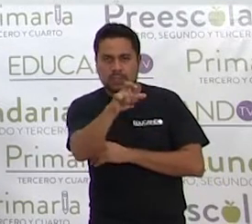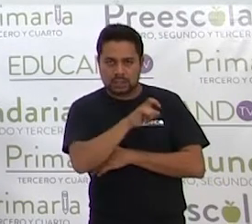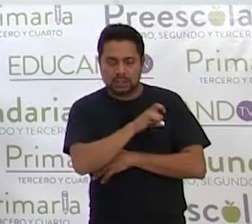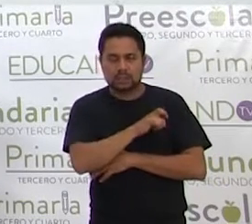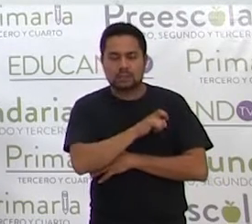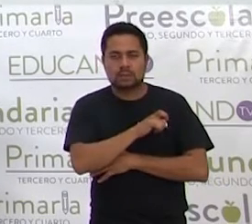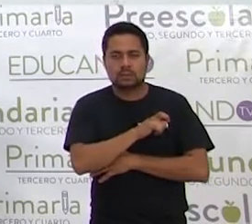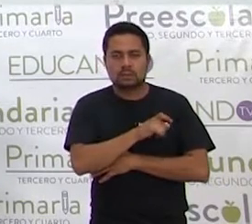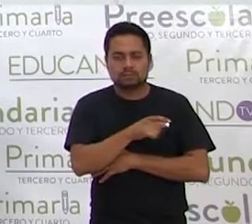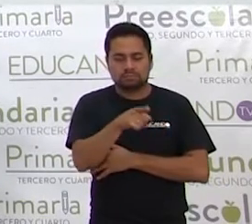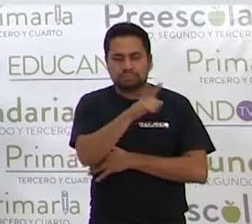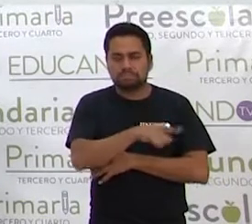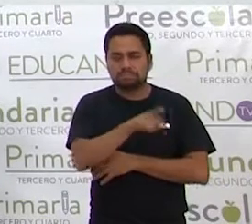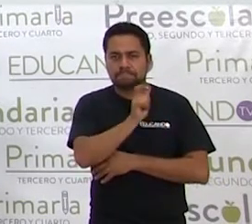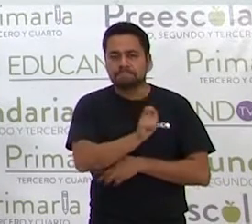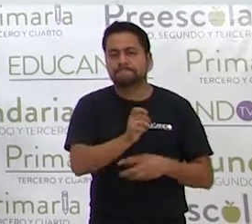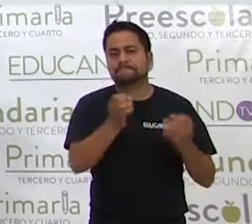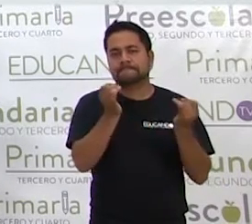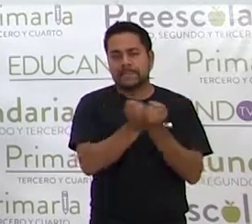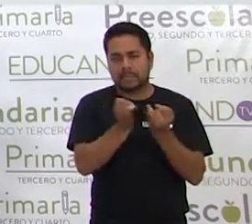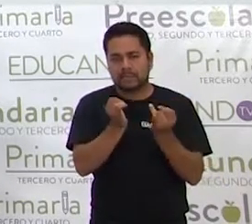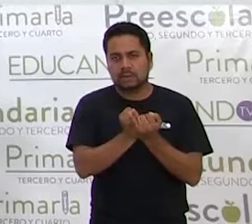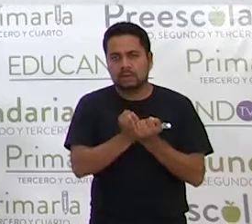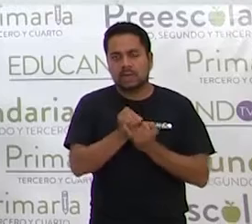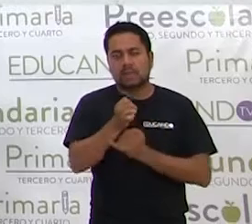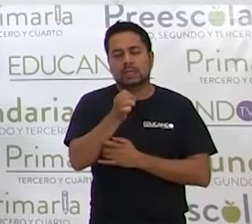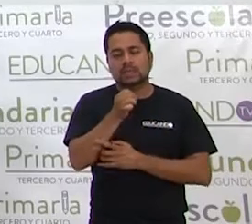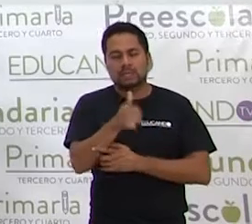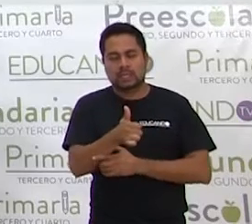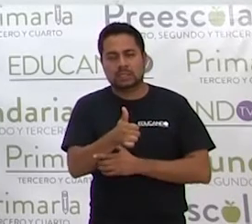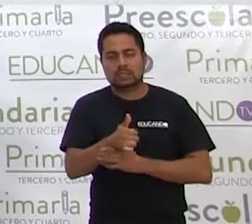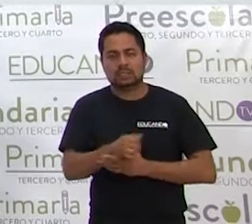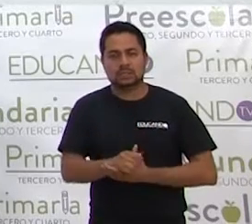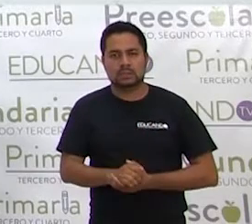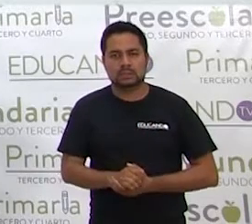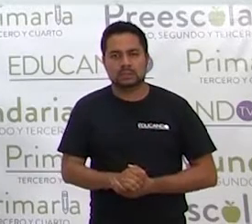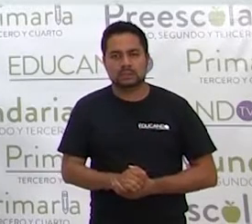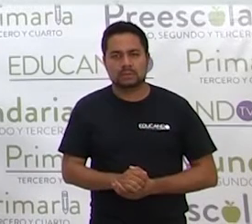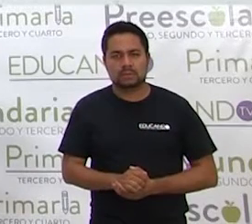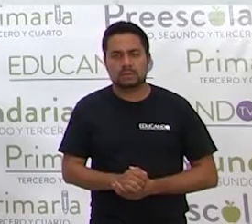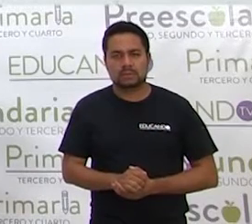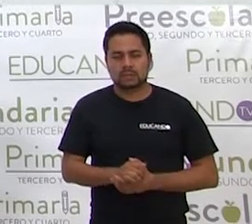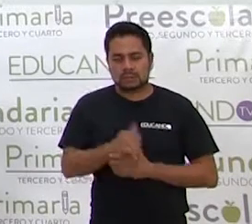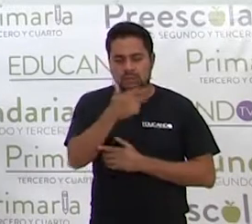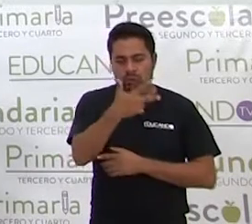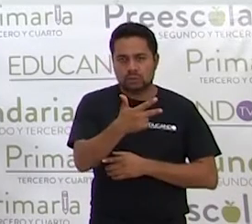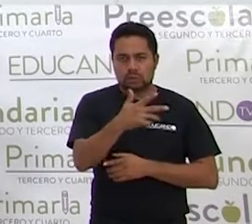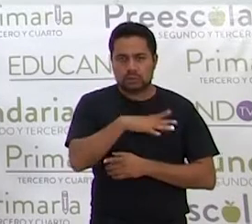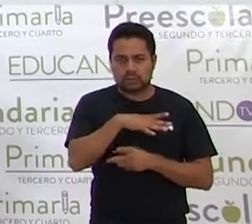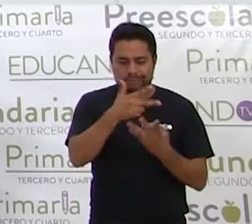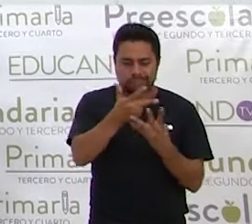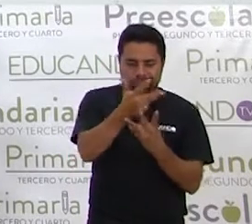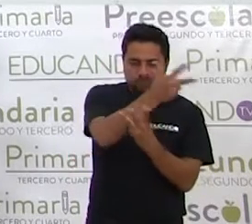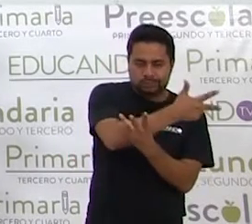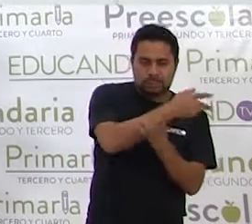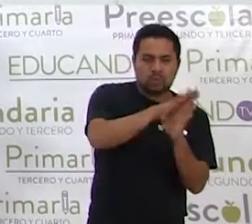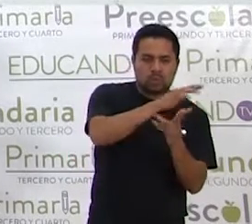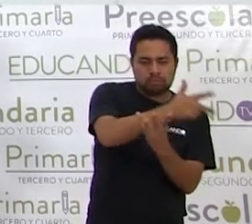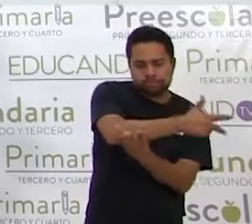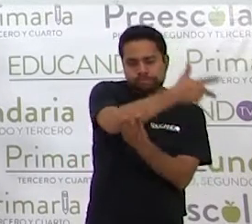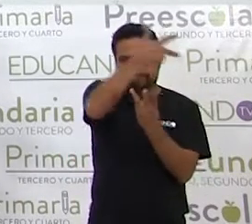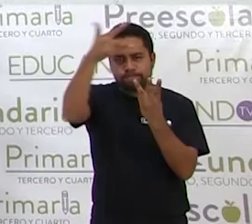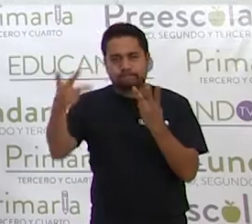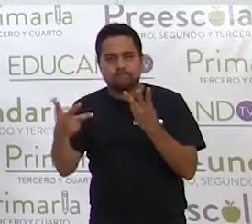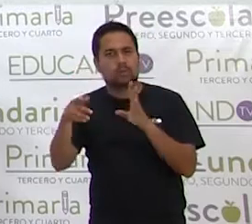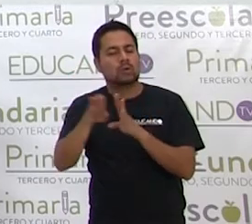esto es igual a seis el 8 está en el primer miembro como va a pasar en el